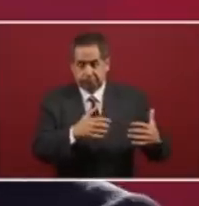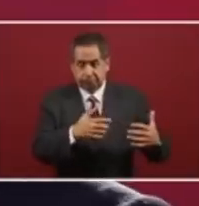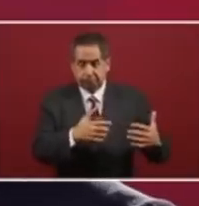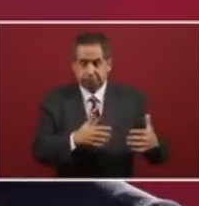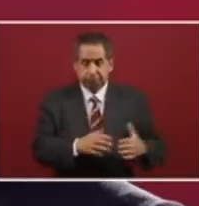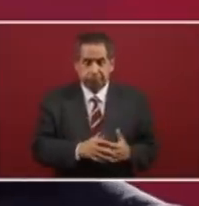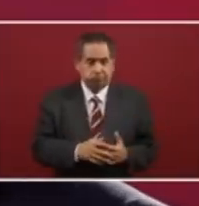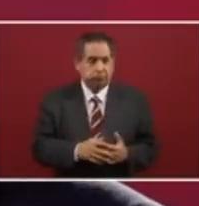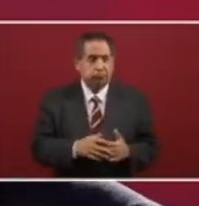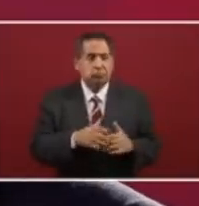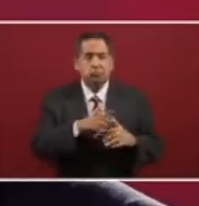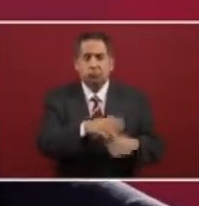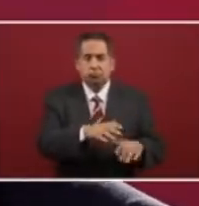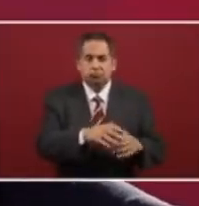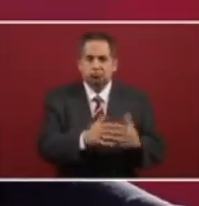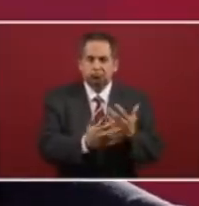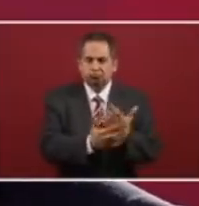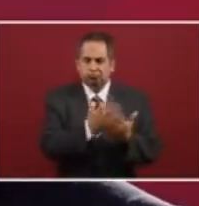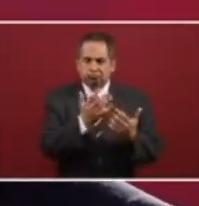maquiladora